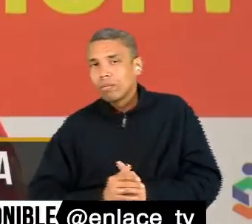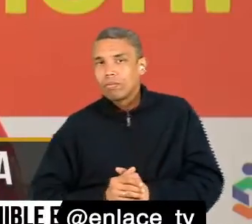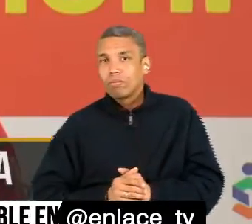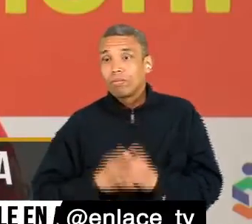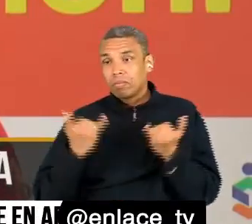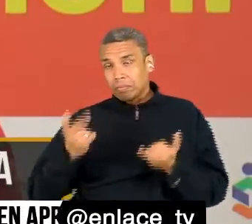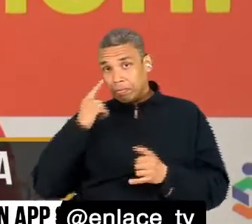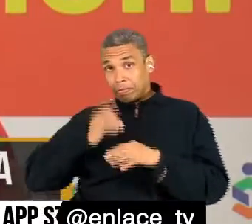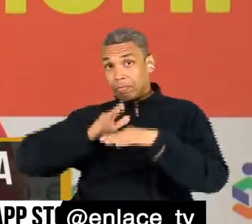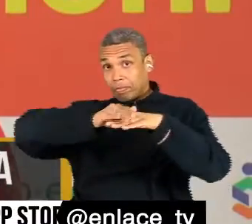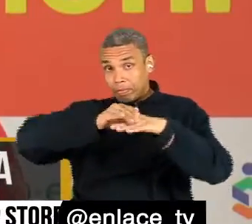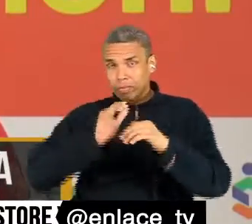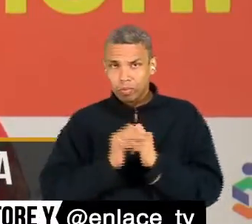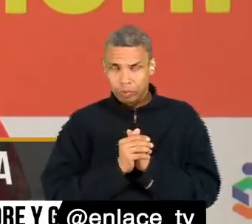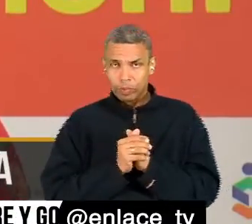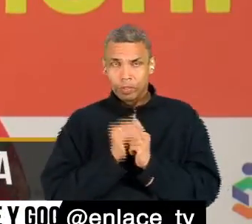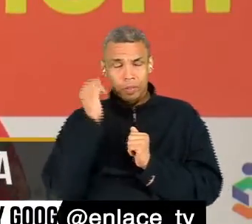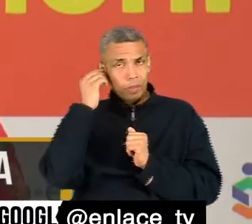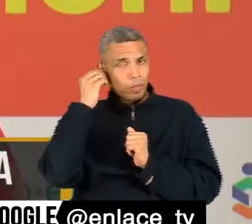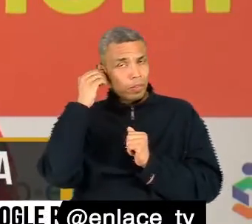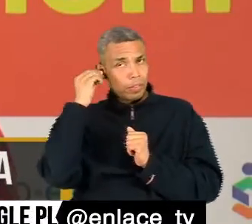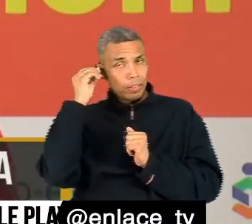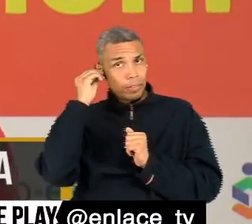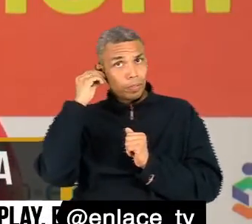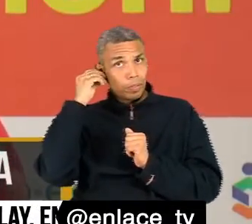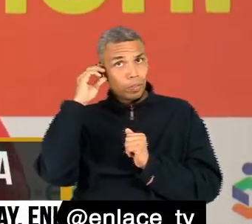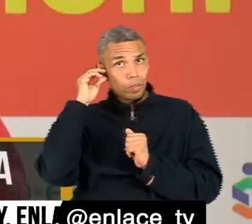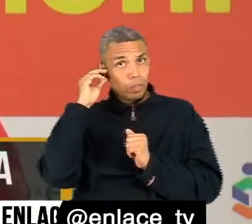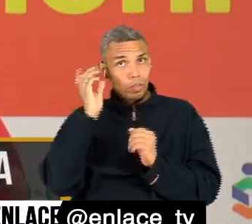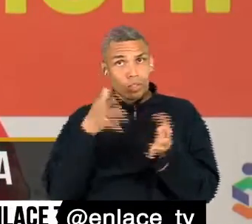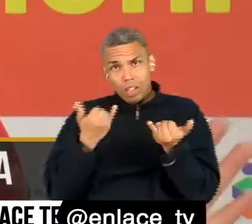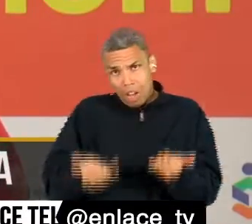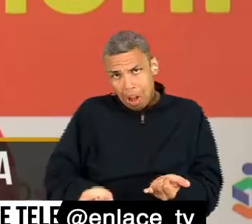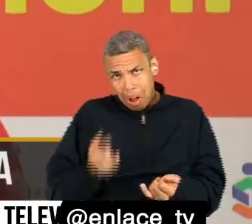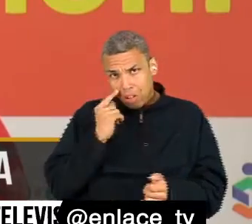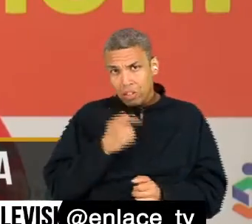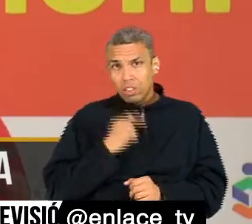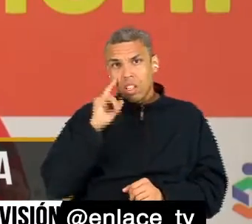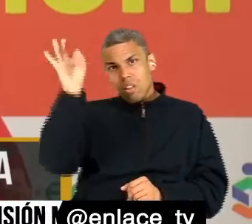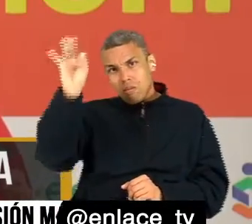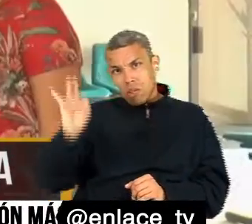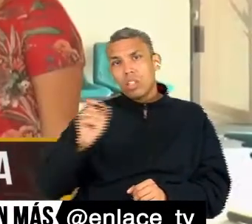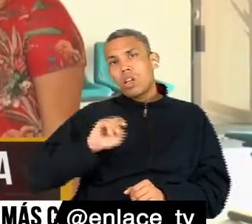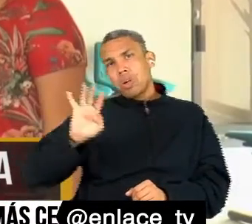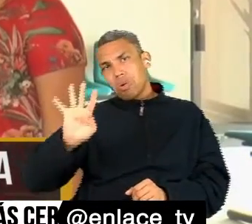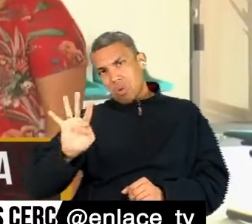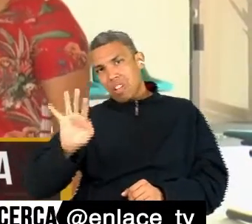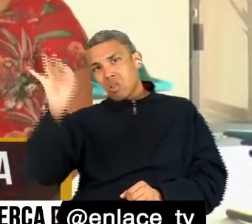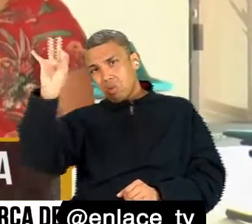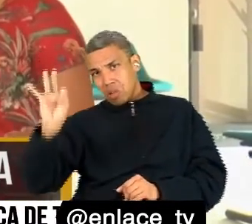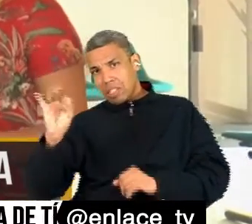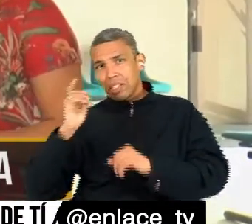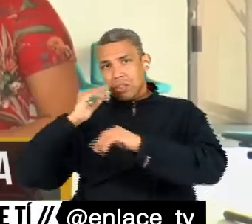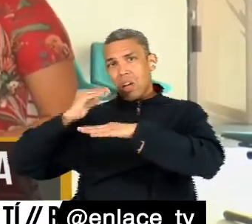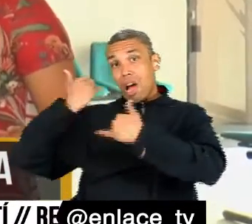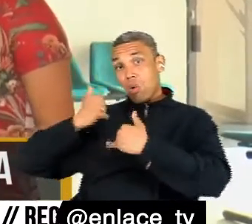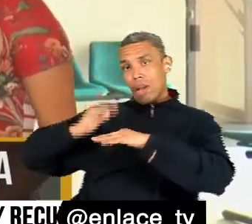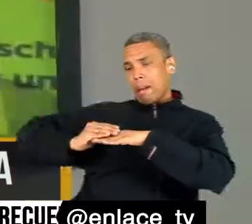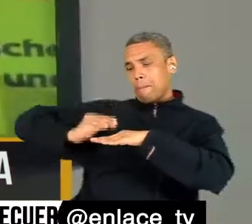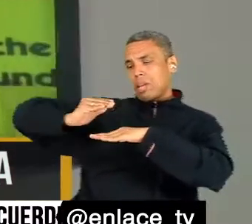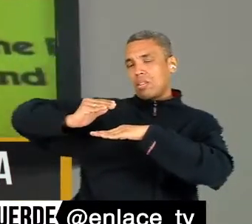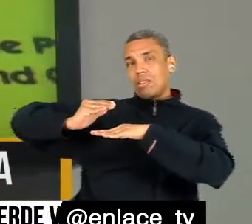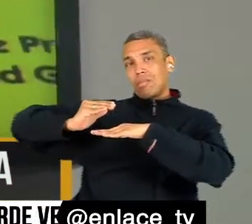XM, digamos, generalmente es que estamos sobre 4% a nivel nacional el ahorro. La empresa, a través de la gerencia comercial,